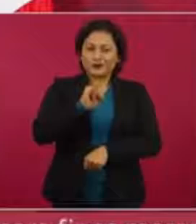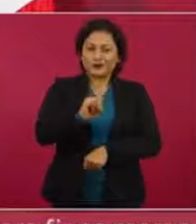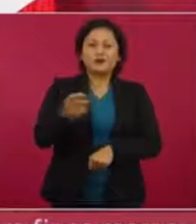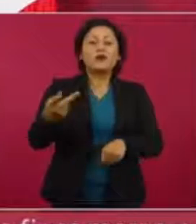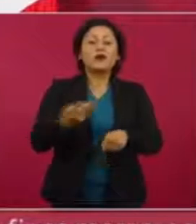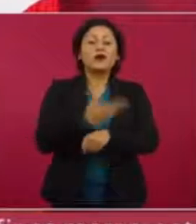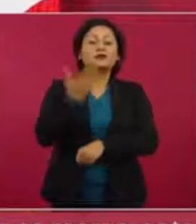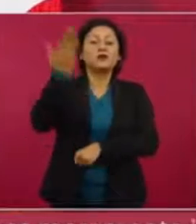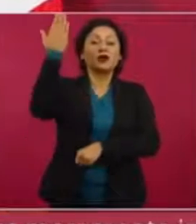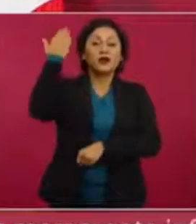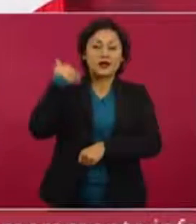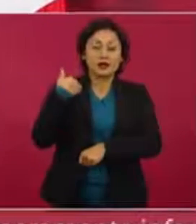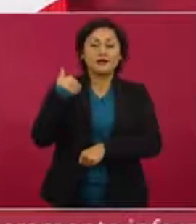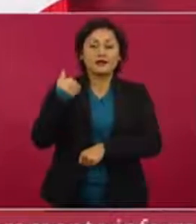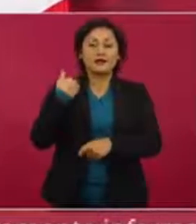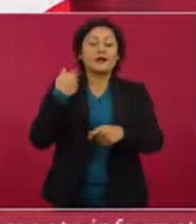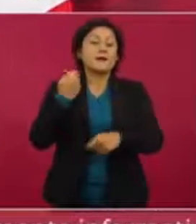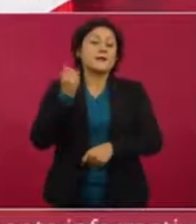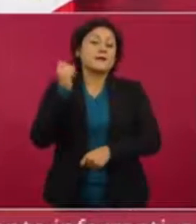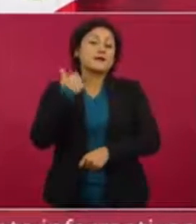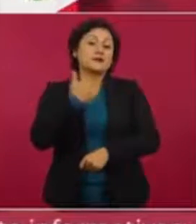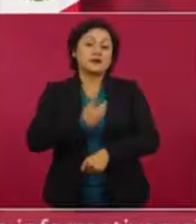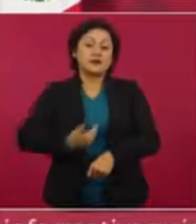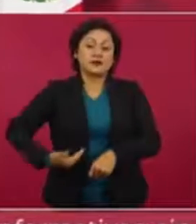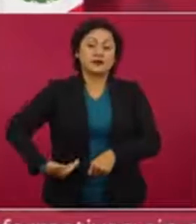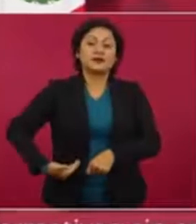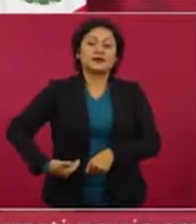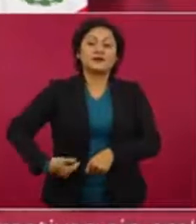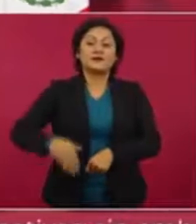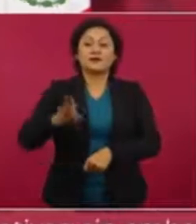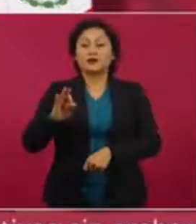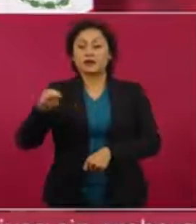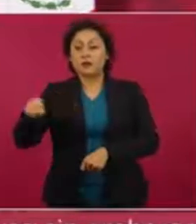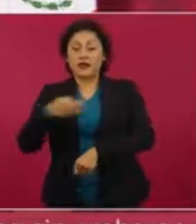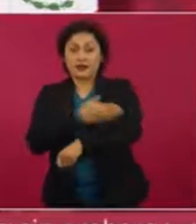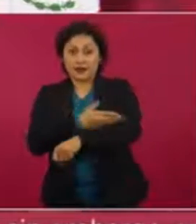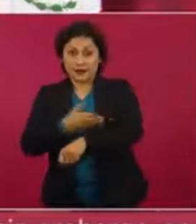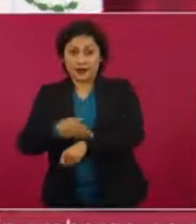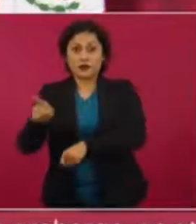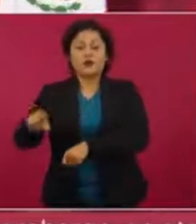presidente Francisco I. Madero y del vicepresidente José María Pino Suárez.